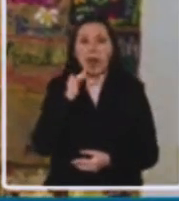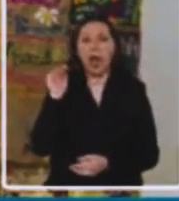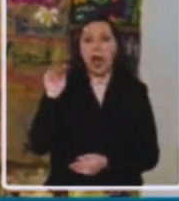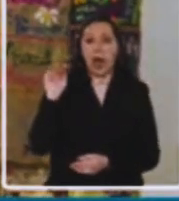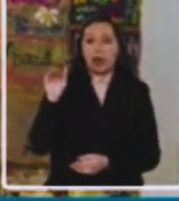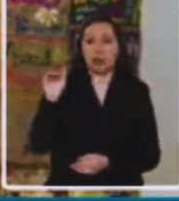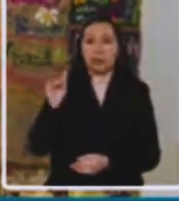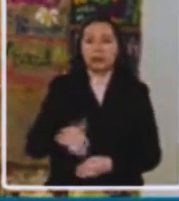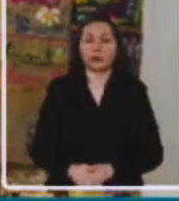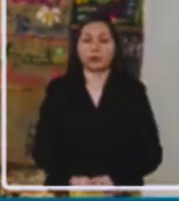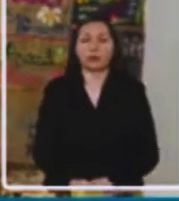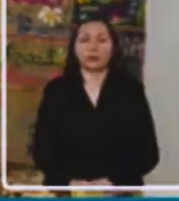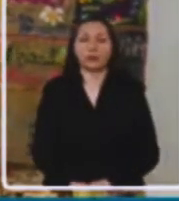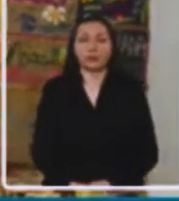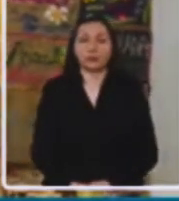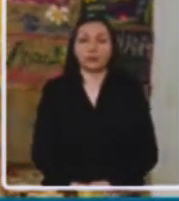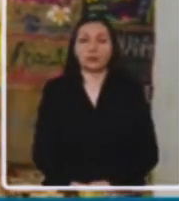Hospicio.